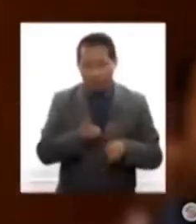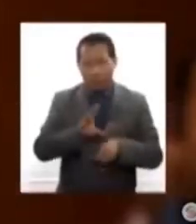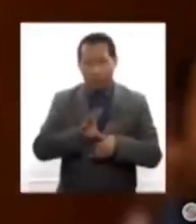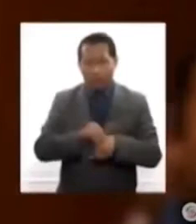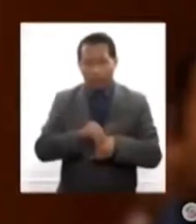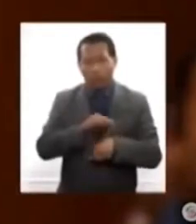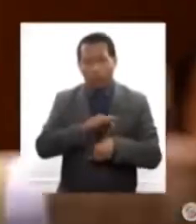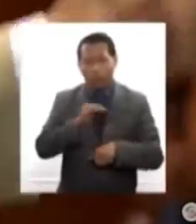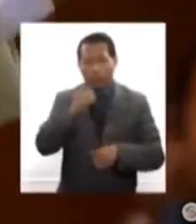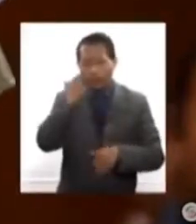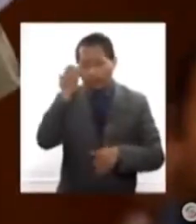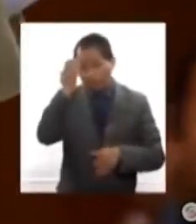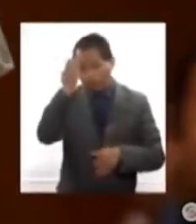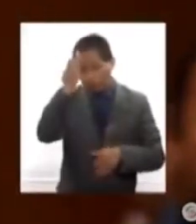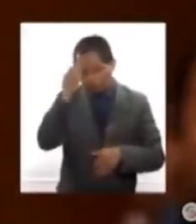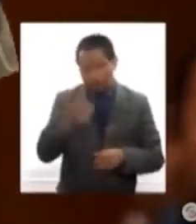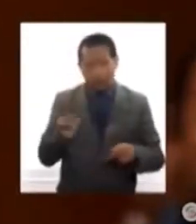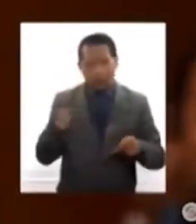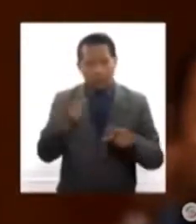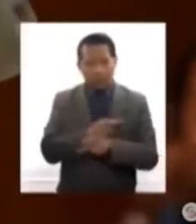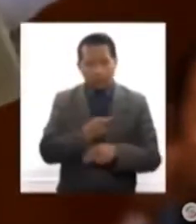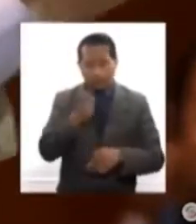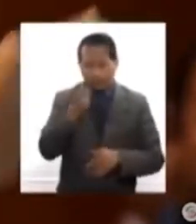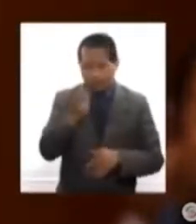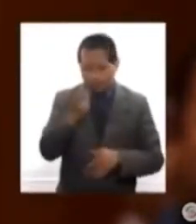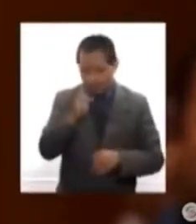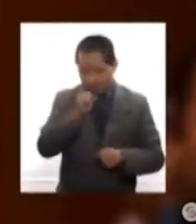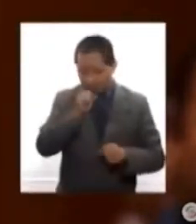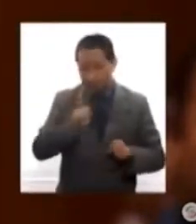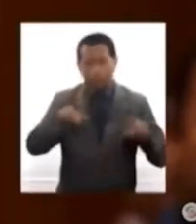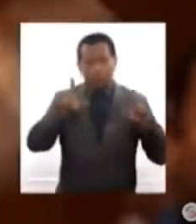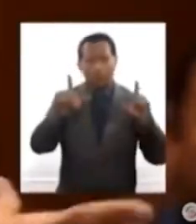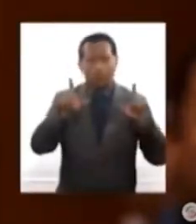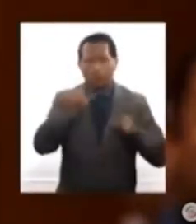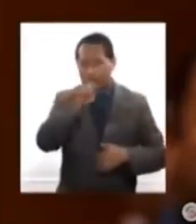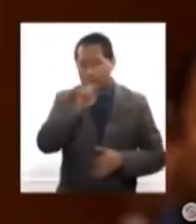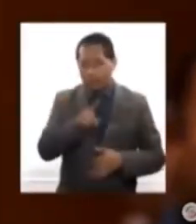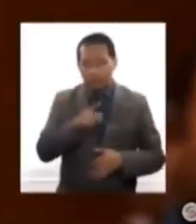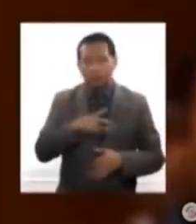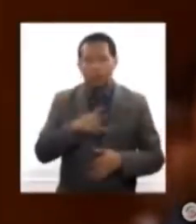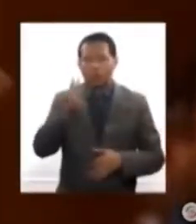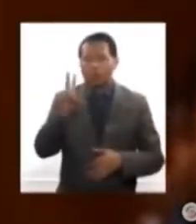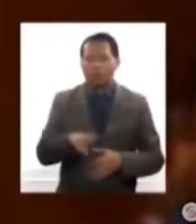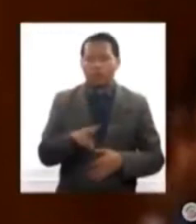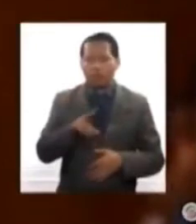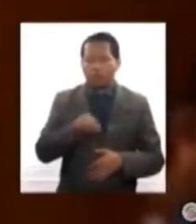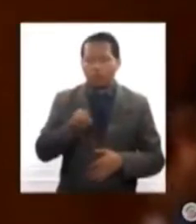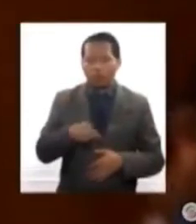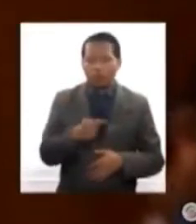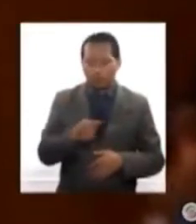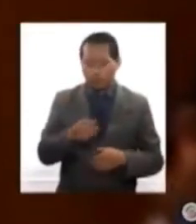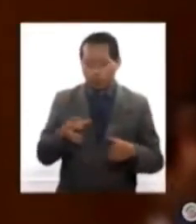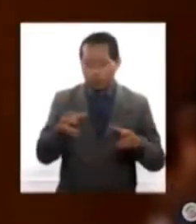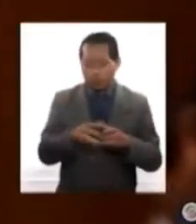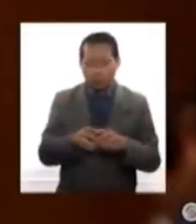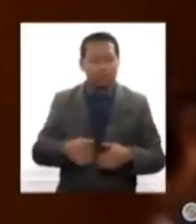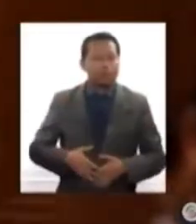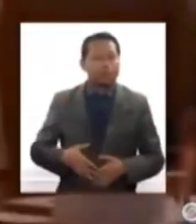una relatoría, una precisión de los hechos, porque no es que se le haya impedido al